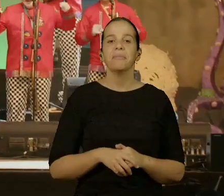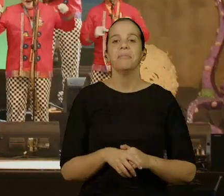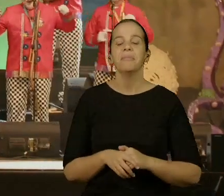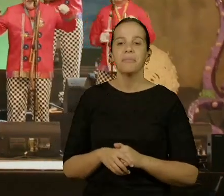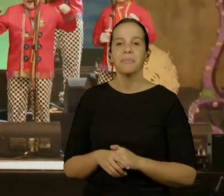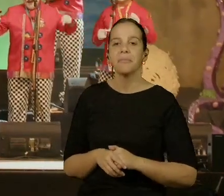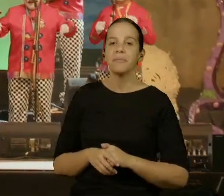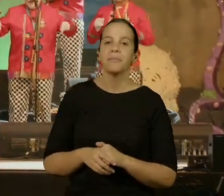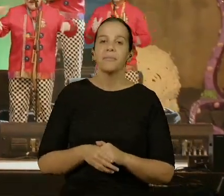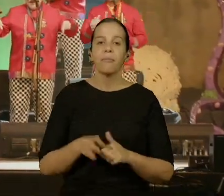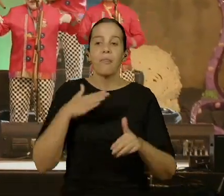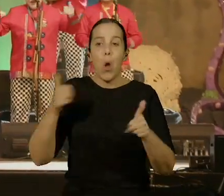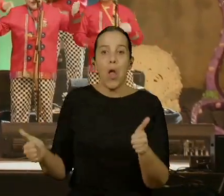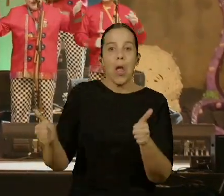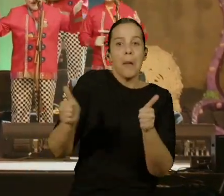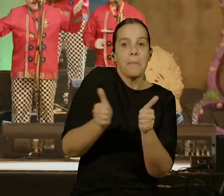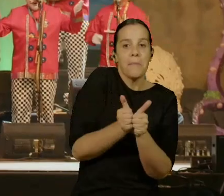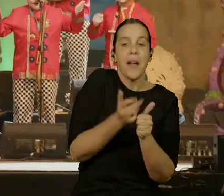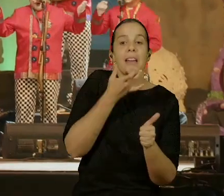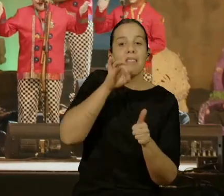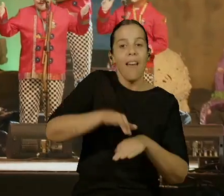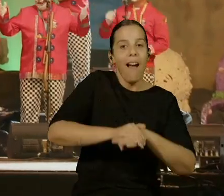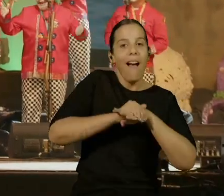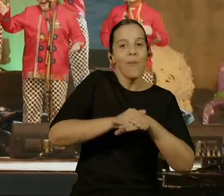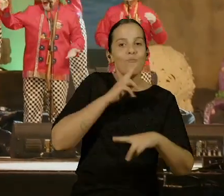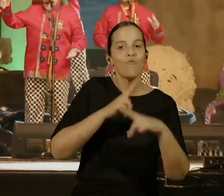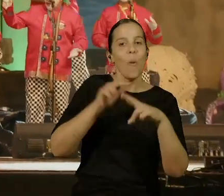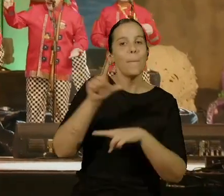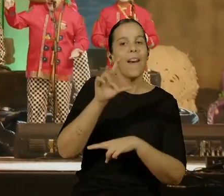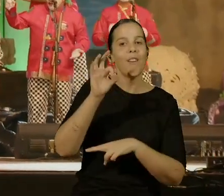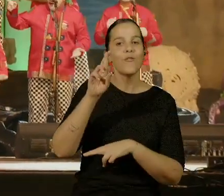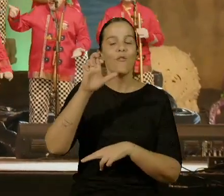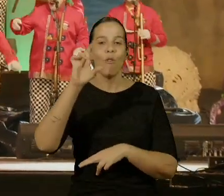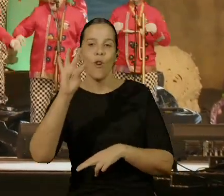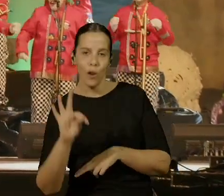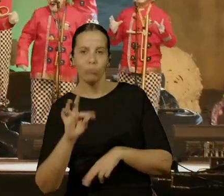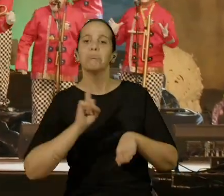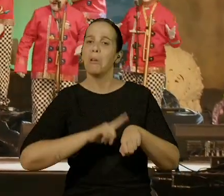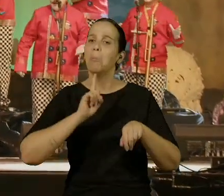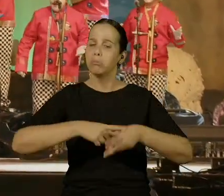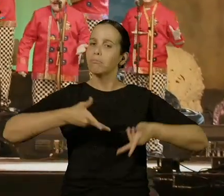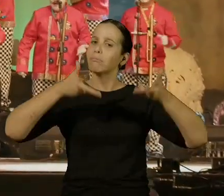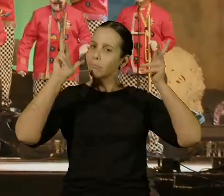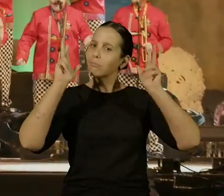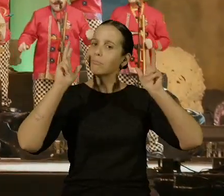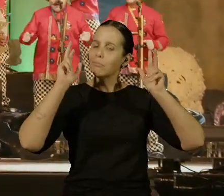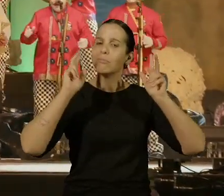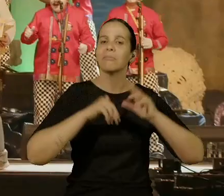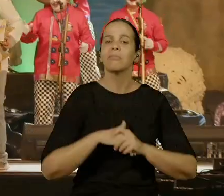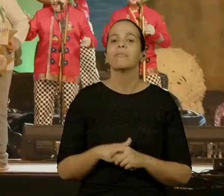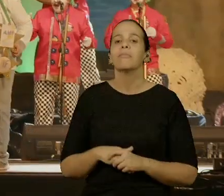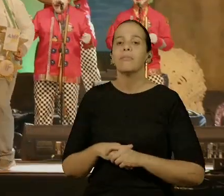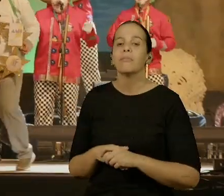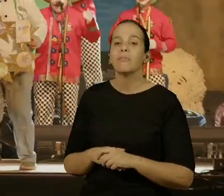Le acompaña también su amigo Lloret, que ahora tiene el tiempo libre, pero les